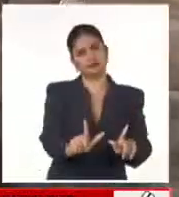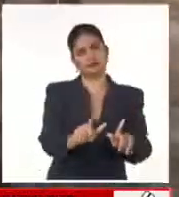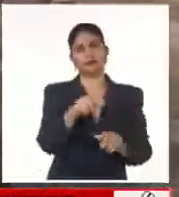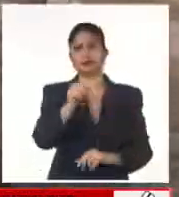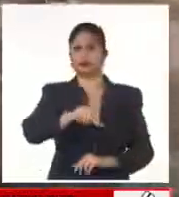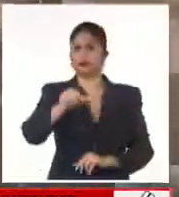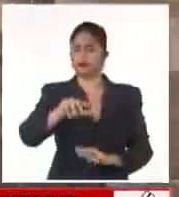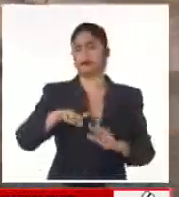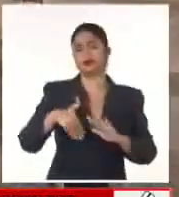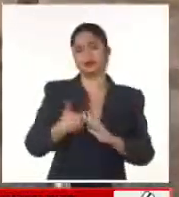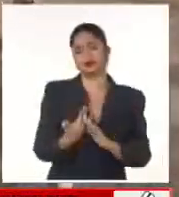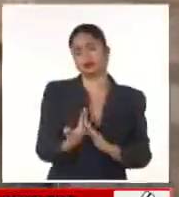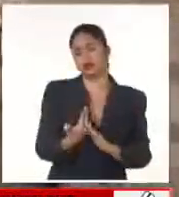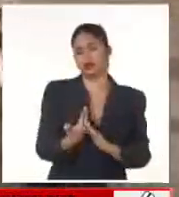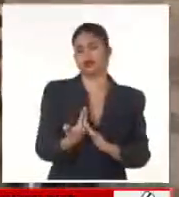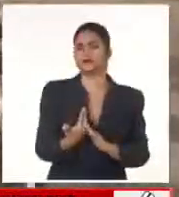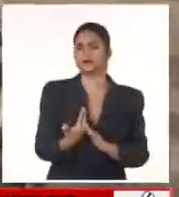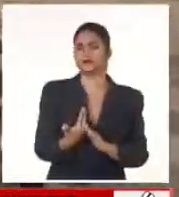días